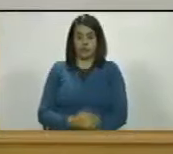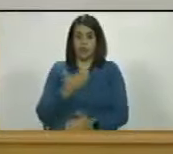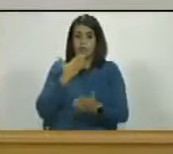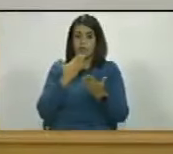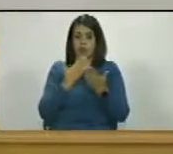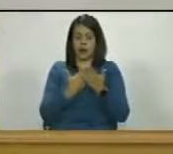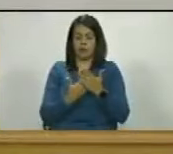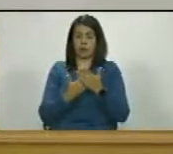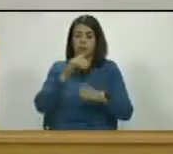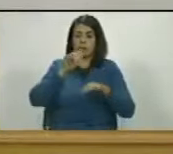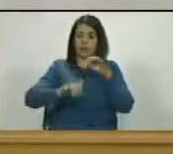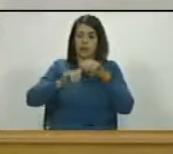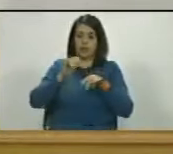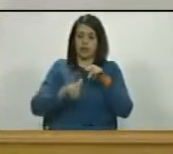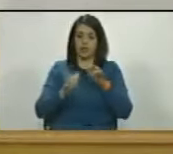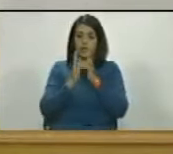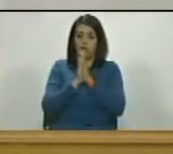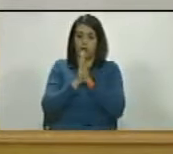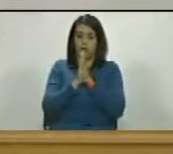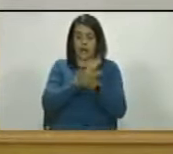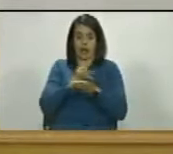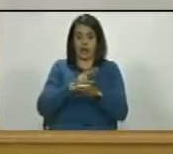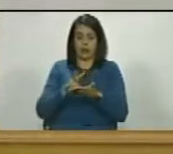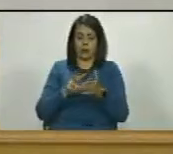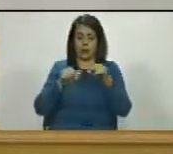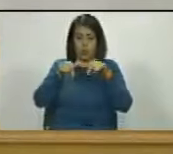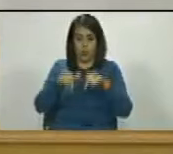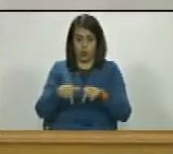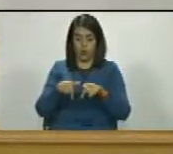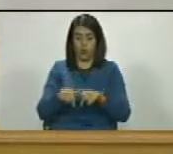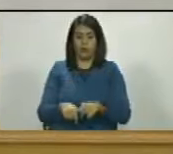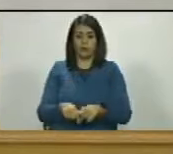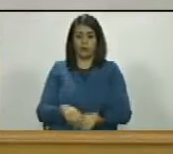Gracias, secretaria. Por favor, sirve hacia la lectura de la cuenta.